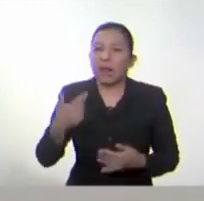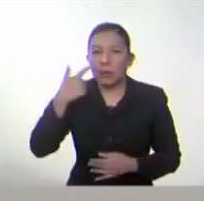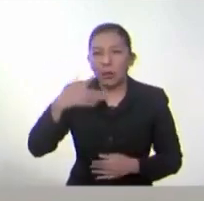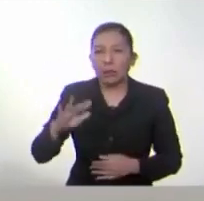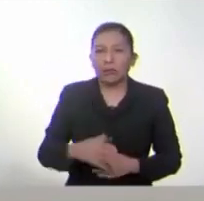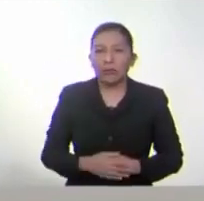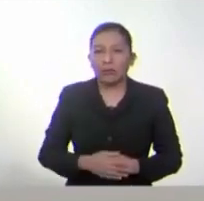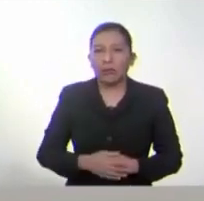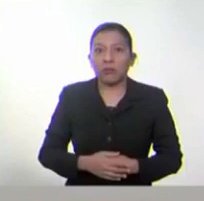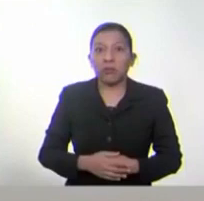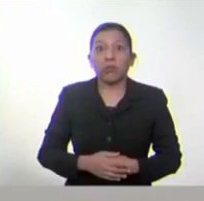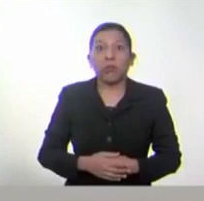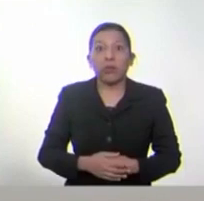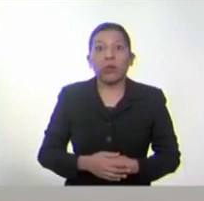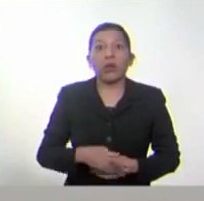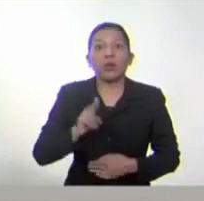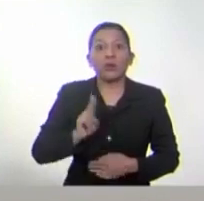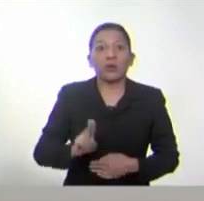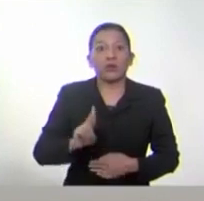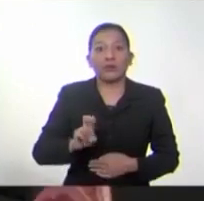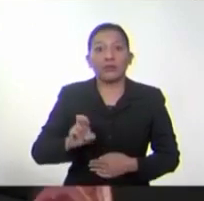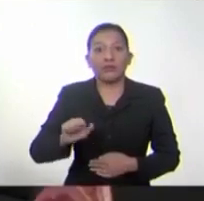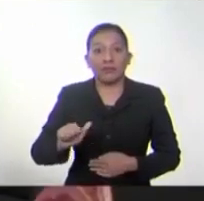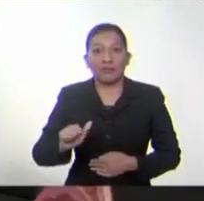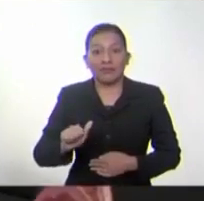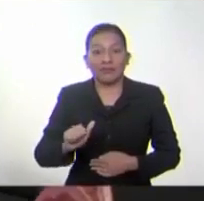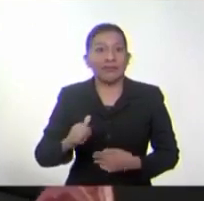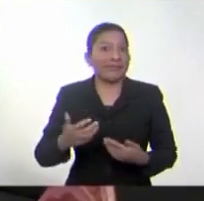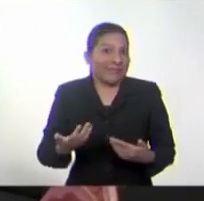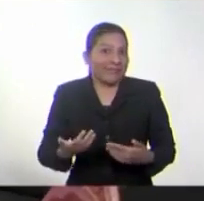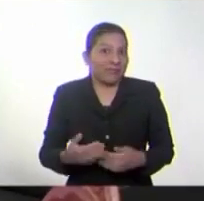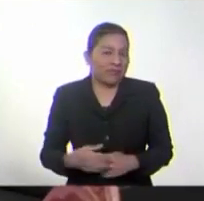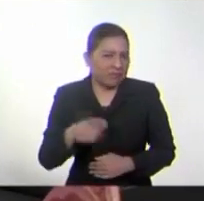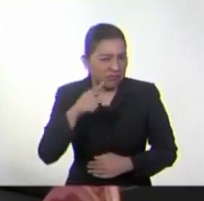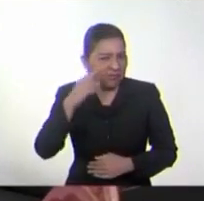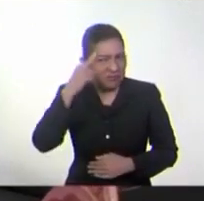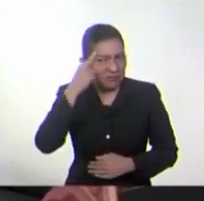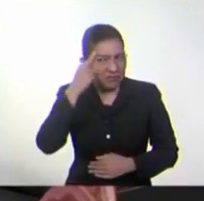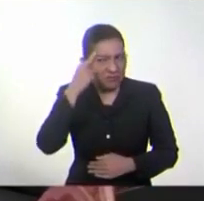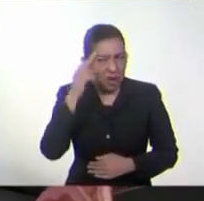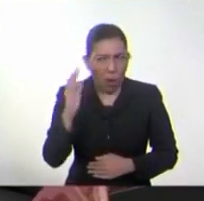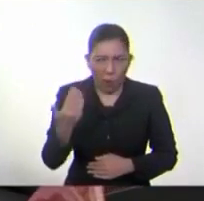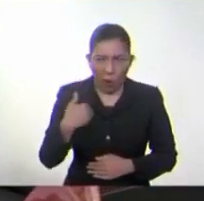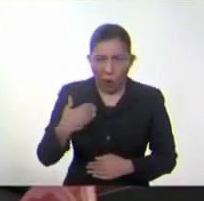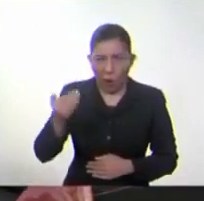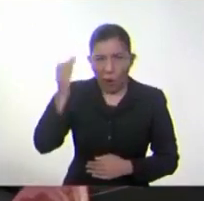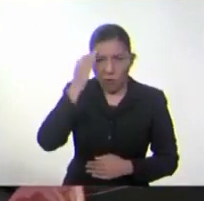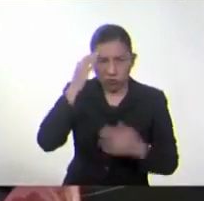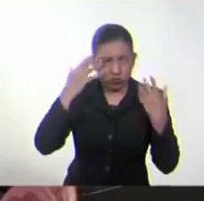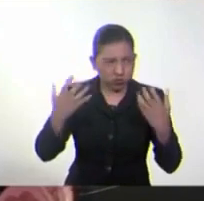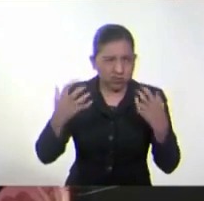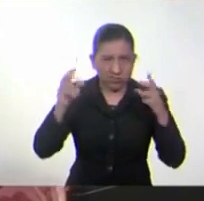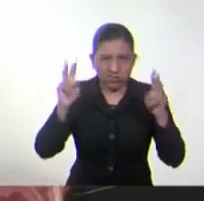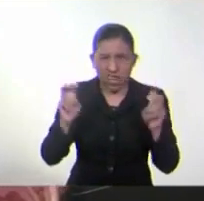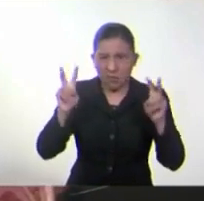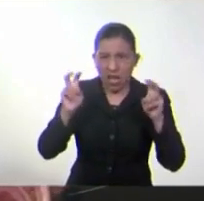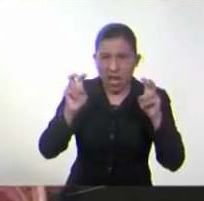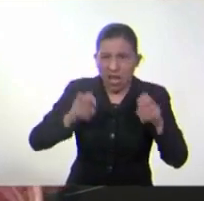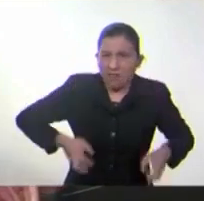la producción de urea. ¿Te has preguntado cómo sabemos tanto acerca de los riñones y sus